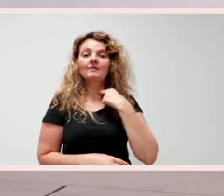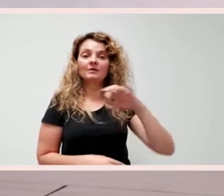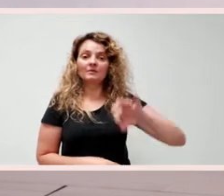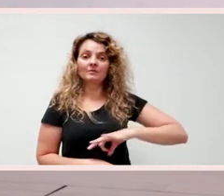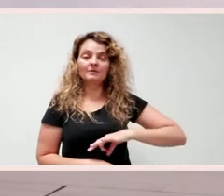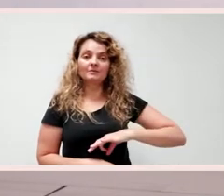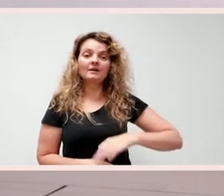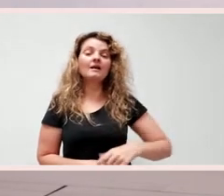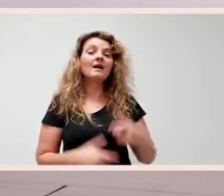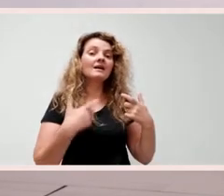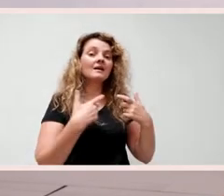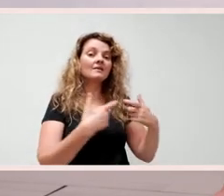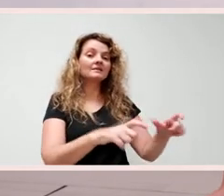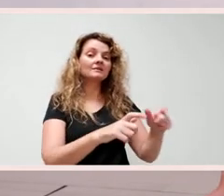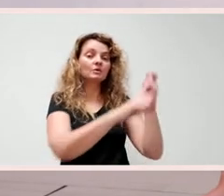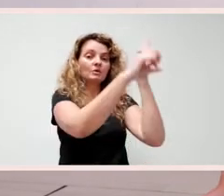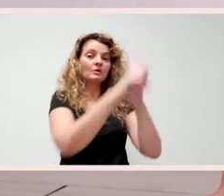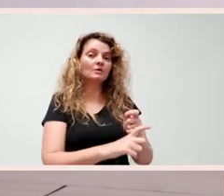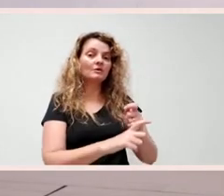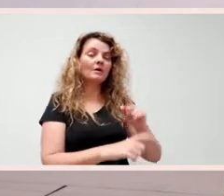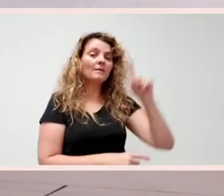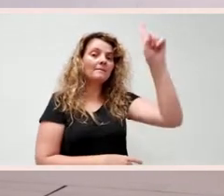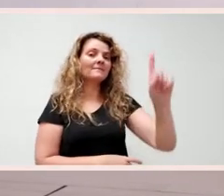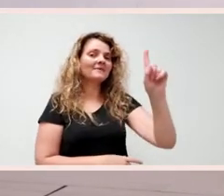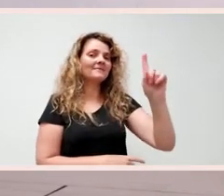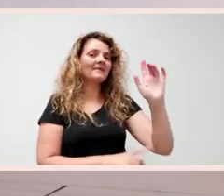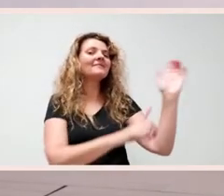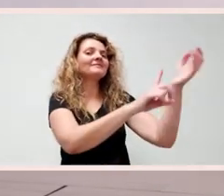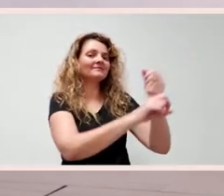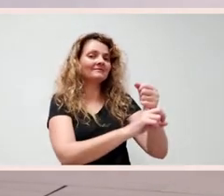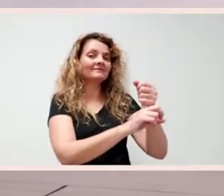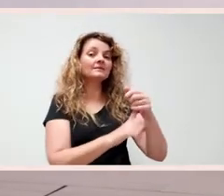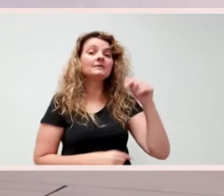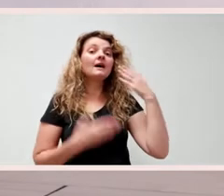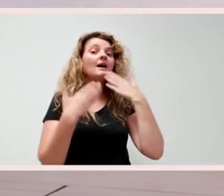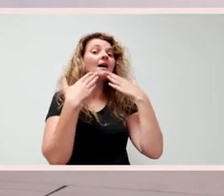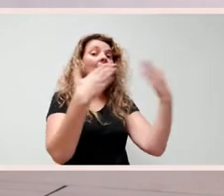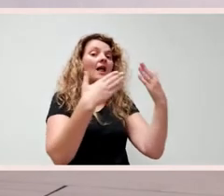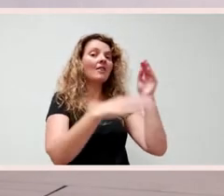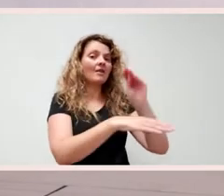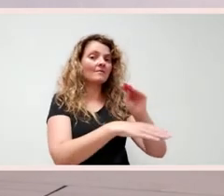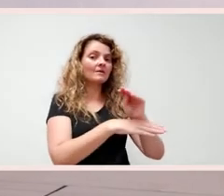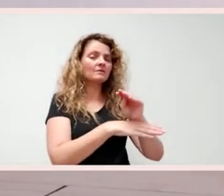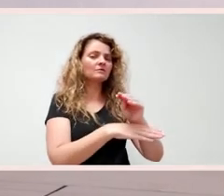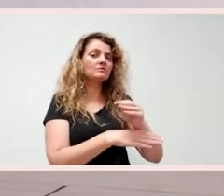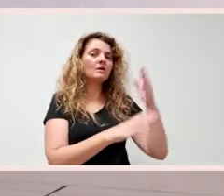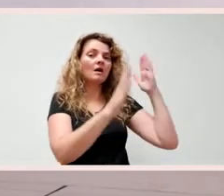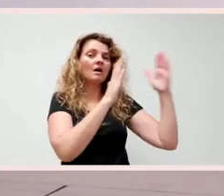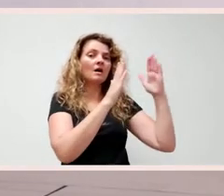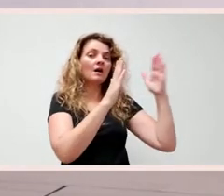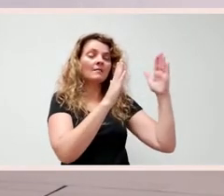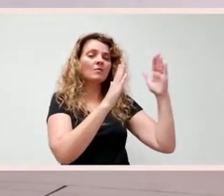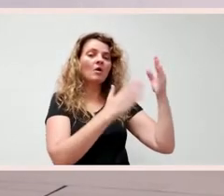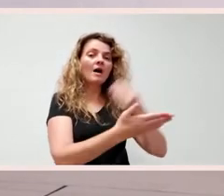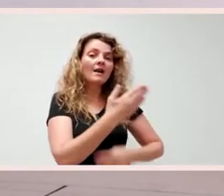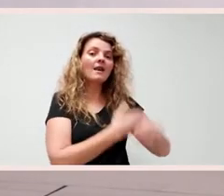nados nese momento para poder sair a estudiar e formarse fora das nosas fronteiras. Artistas como Maside,